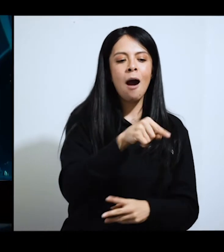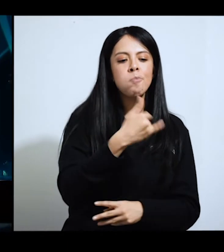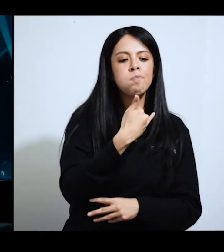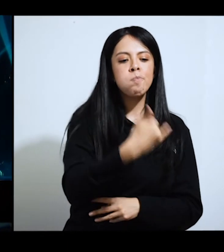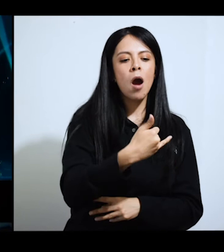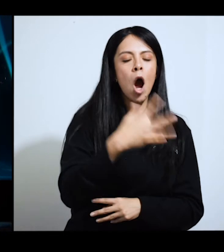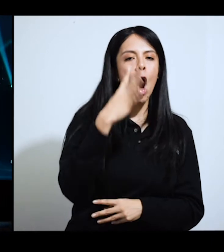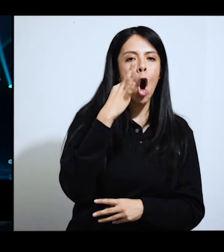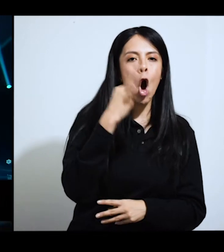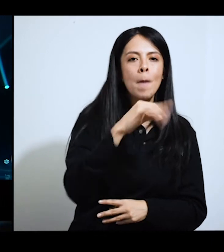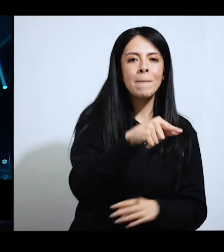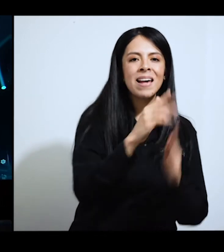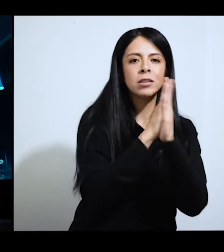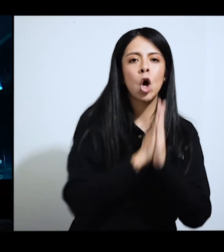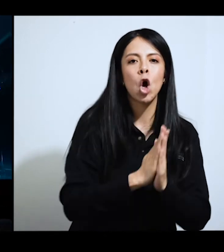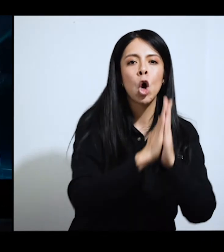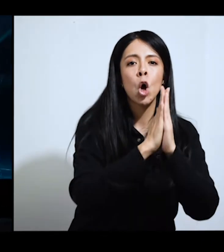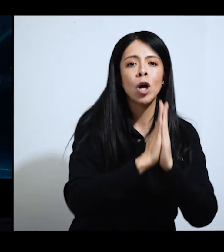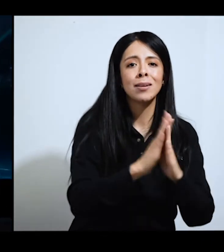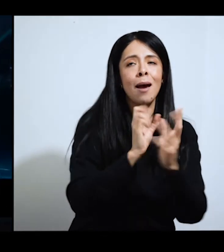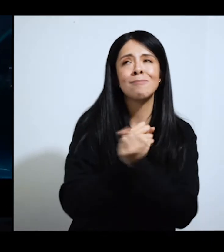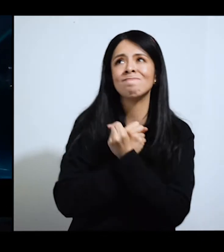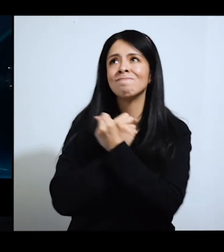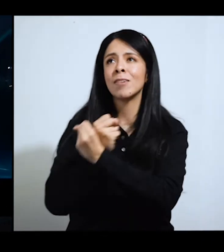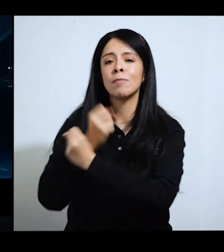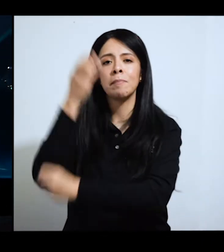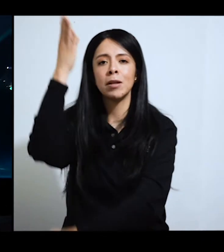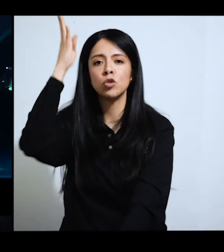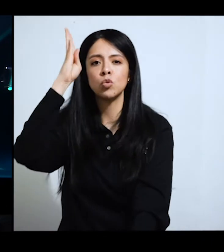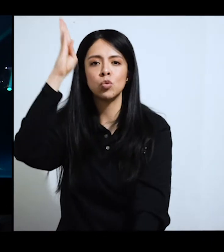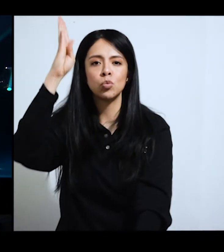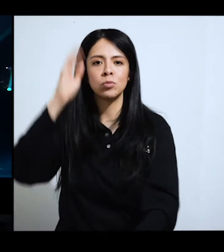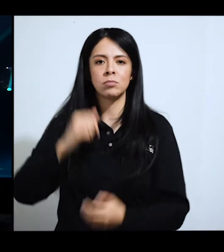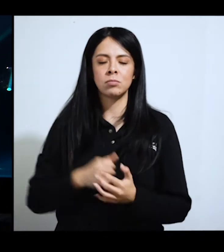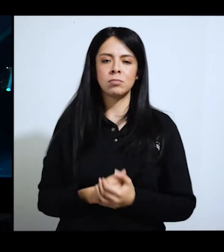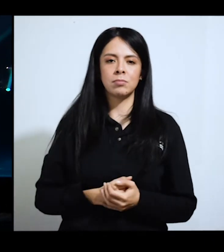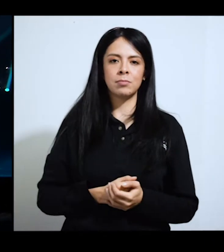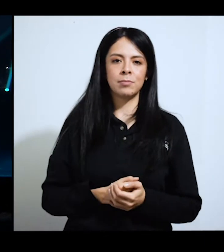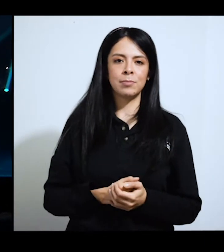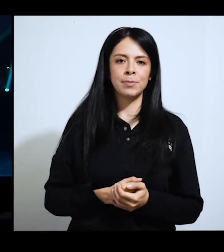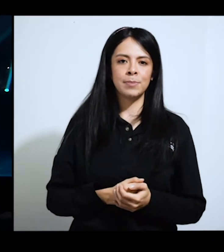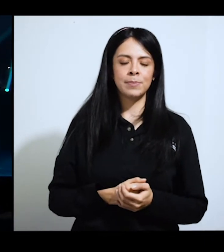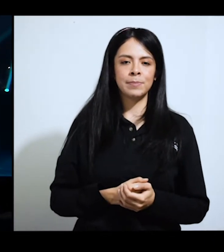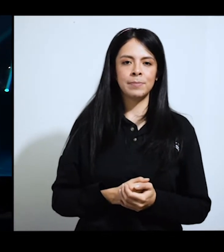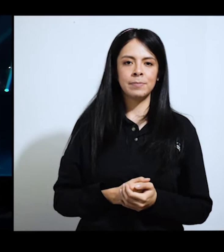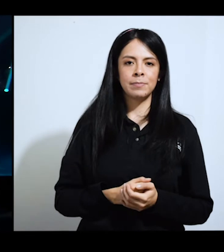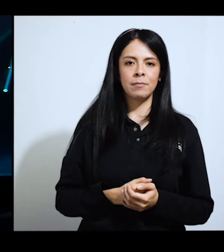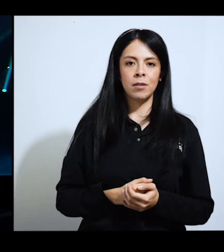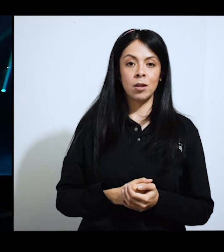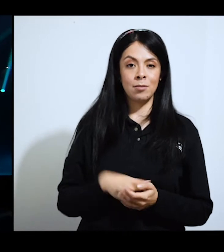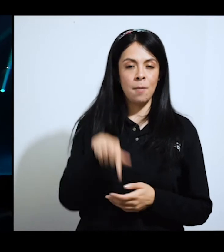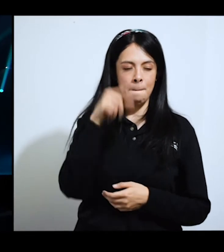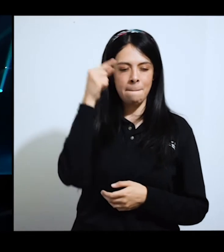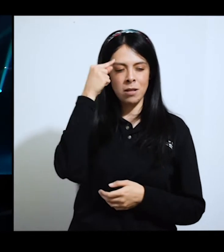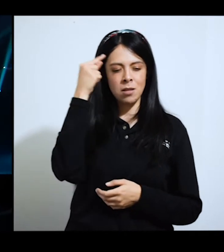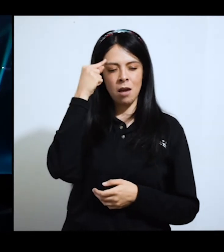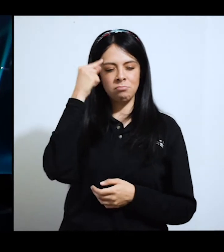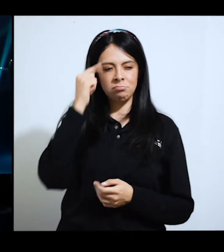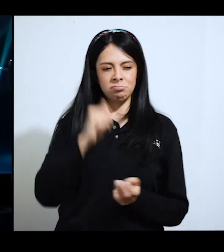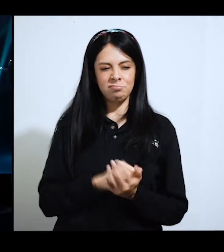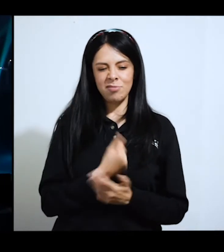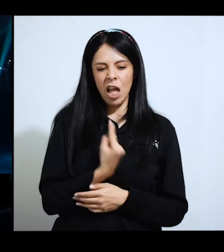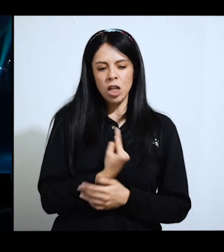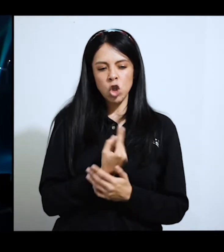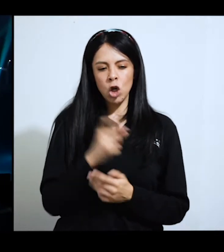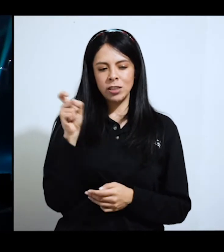al Señor. Pero pensaron que lo único que tenían que hacer era destruir a este